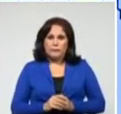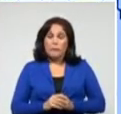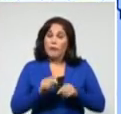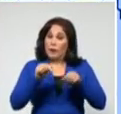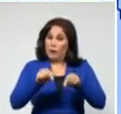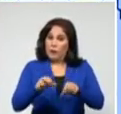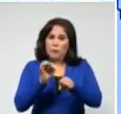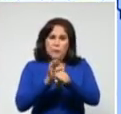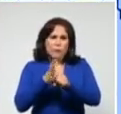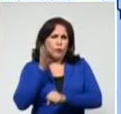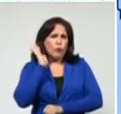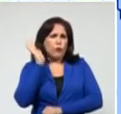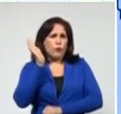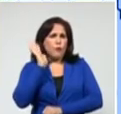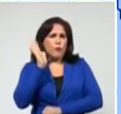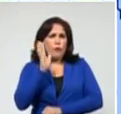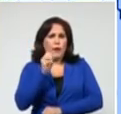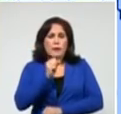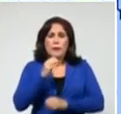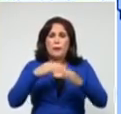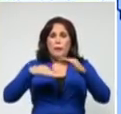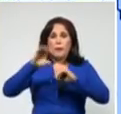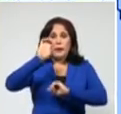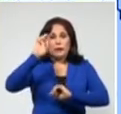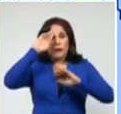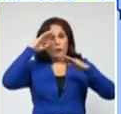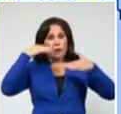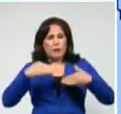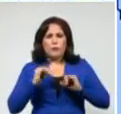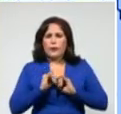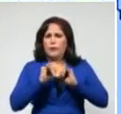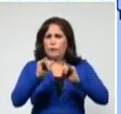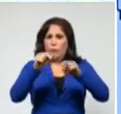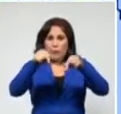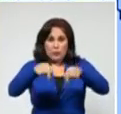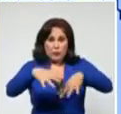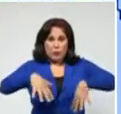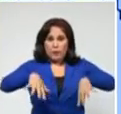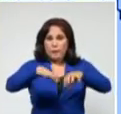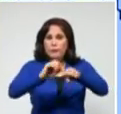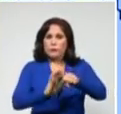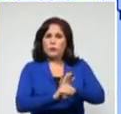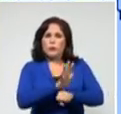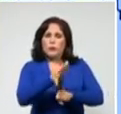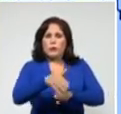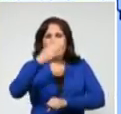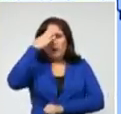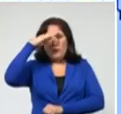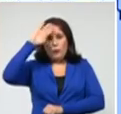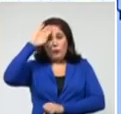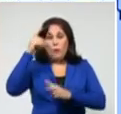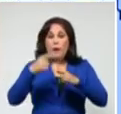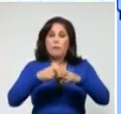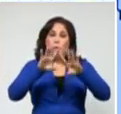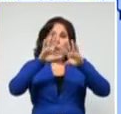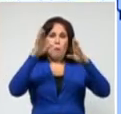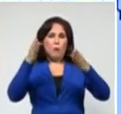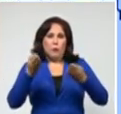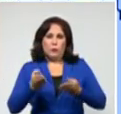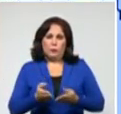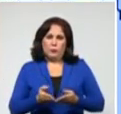iniciamos la conferencia de prensa del Ministerio de Salud Pública sobre la actualización de la situación epidemiológica del país frente a